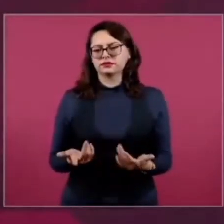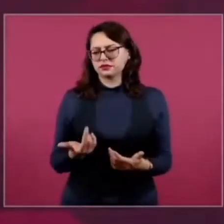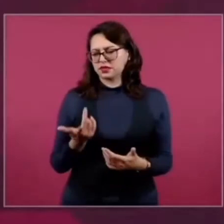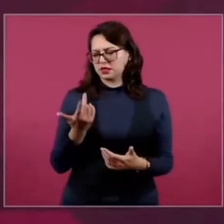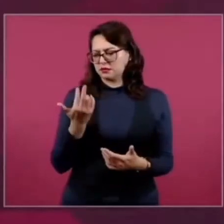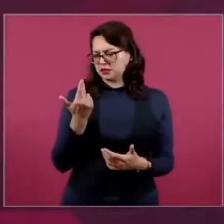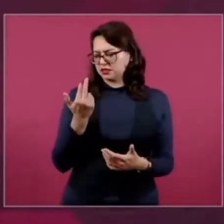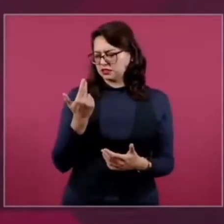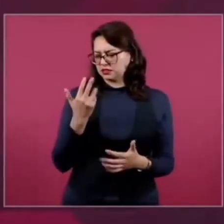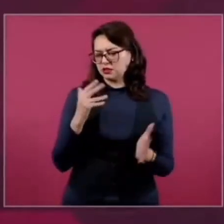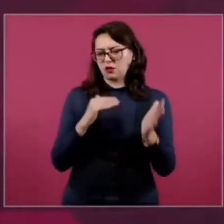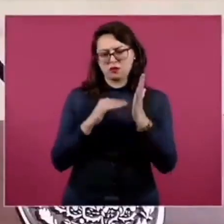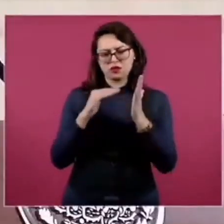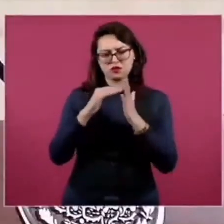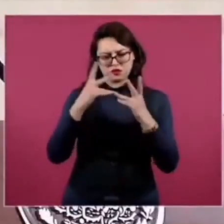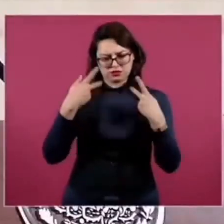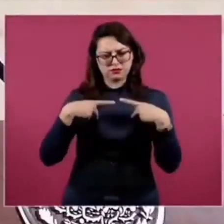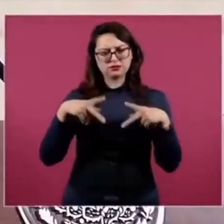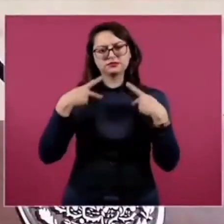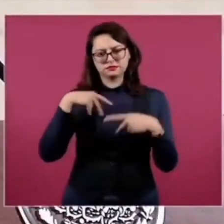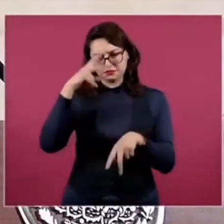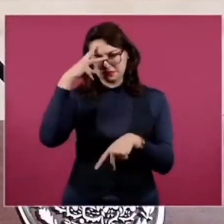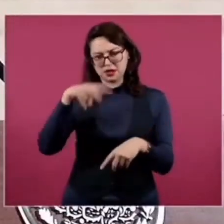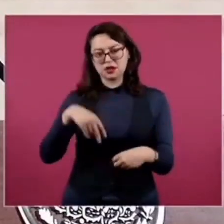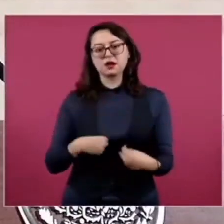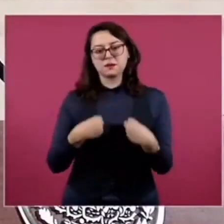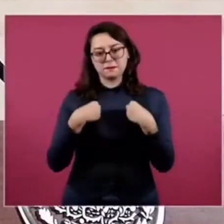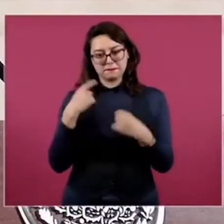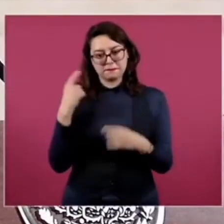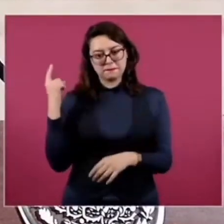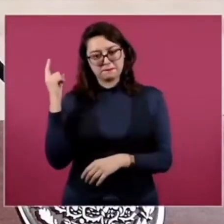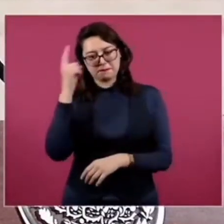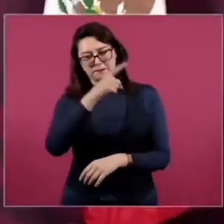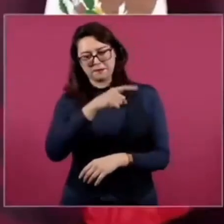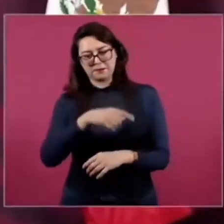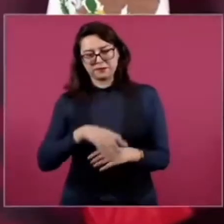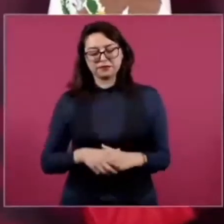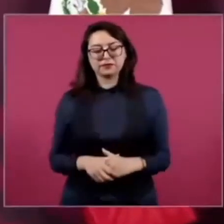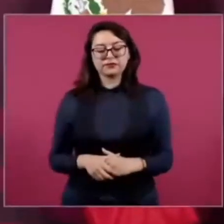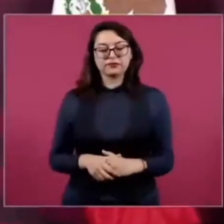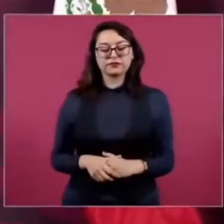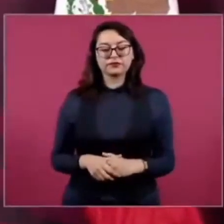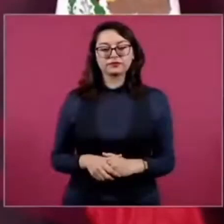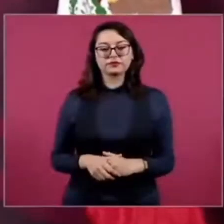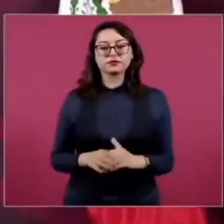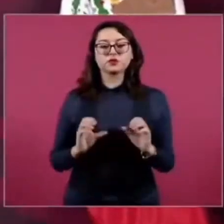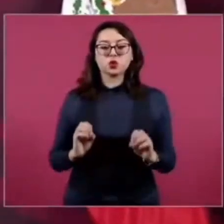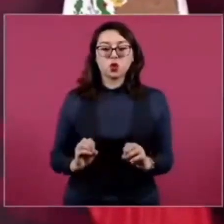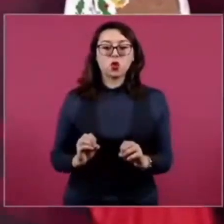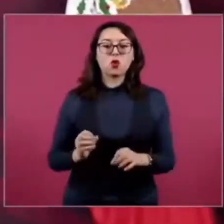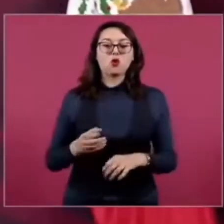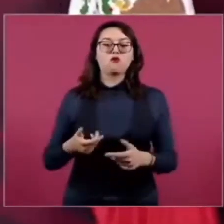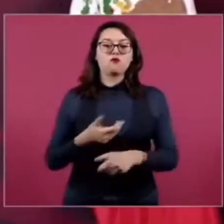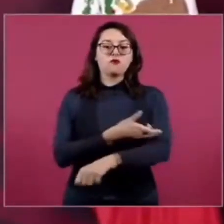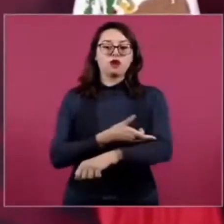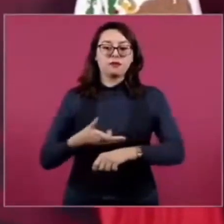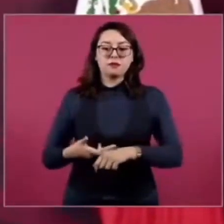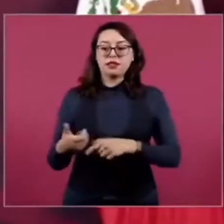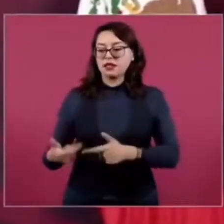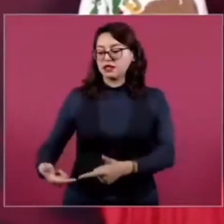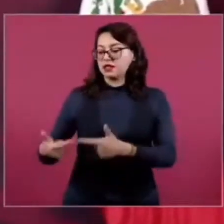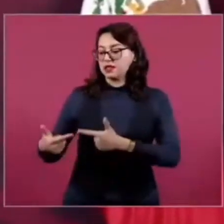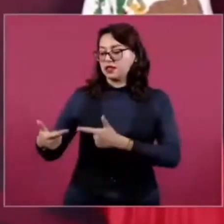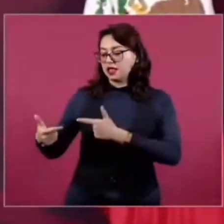24, 25 millones de mexicanos, que sea de origen mexicano o